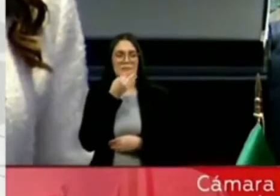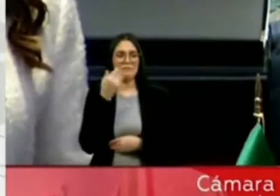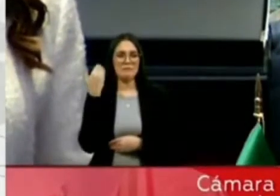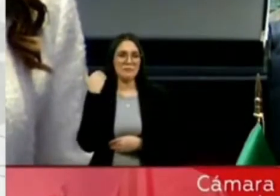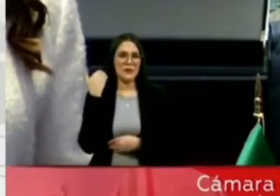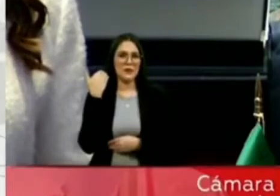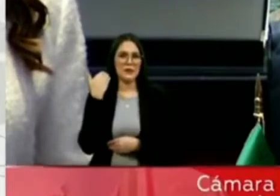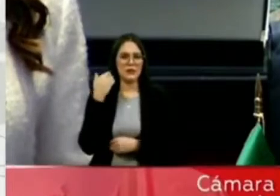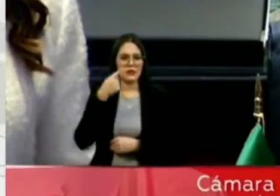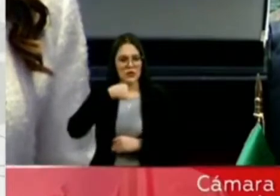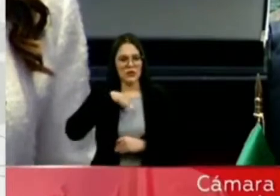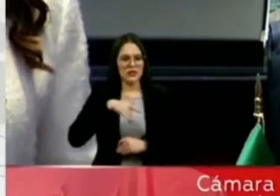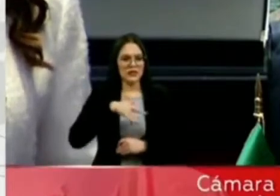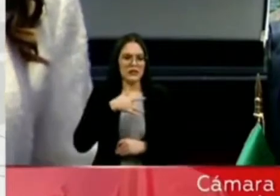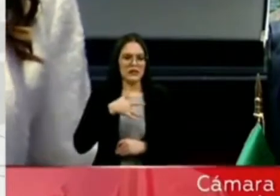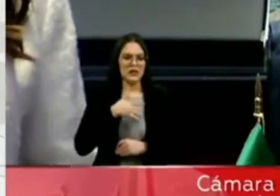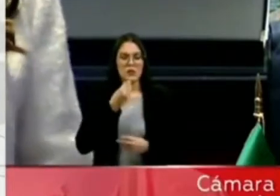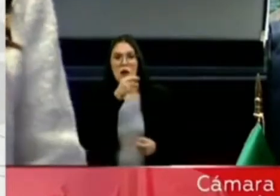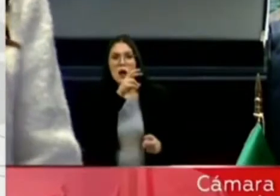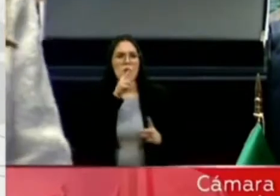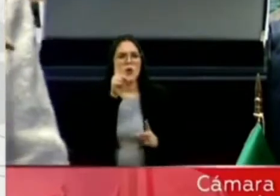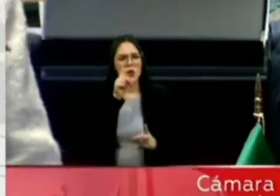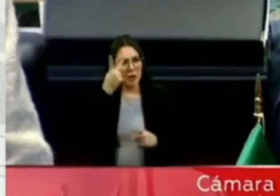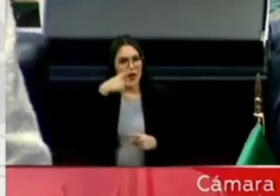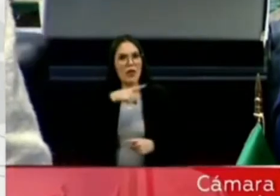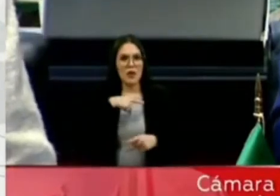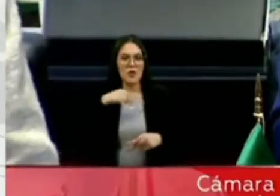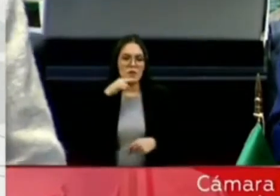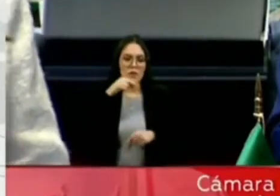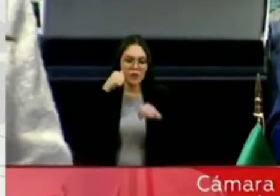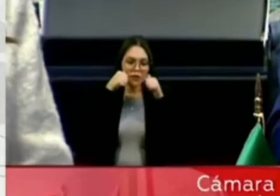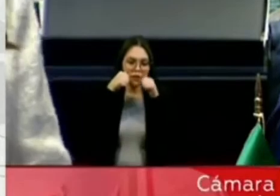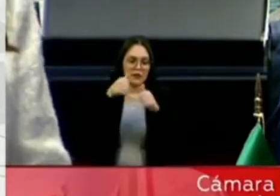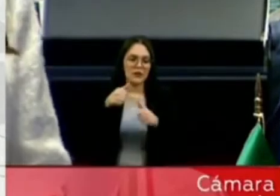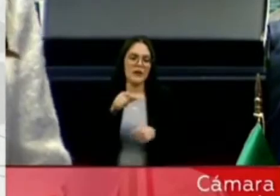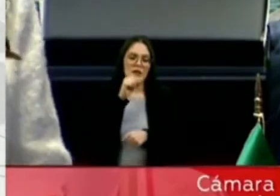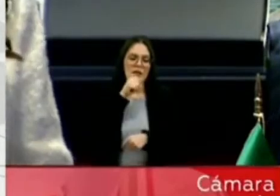no preocupa, pero hay que atenderse en este mecanismo